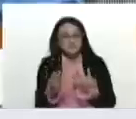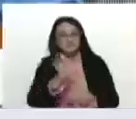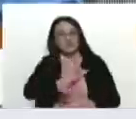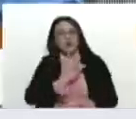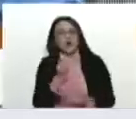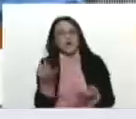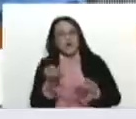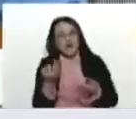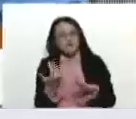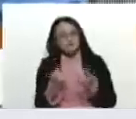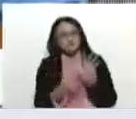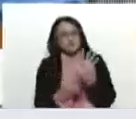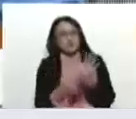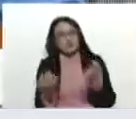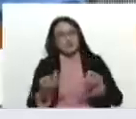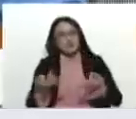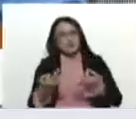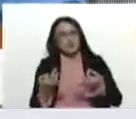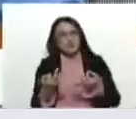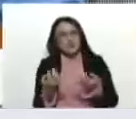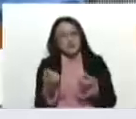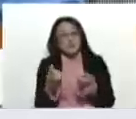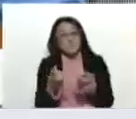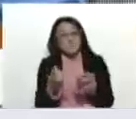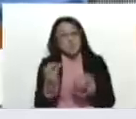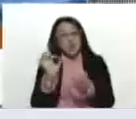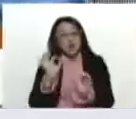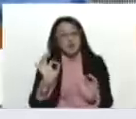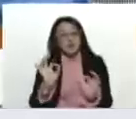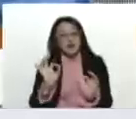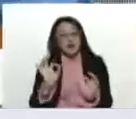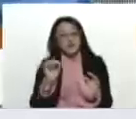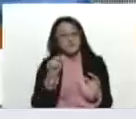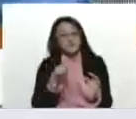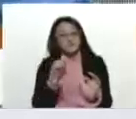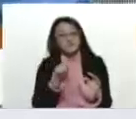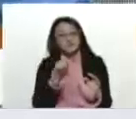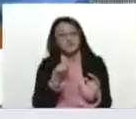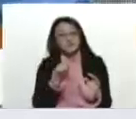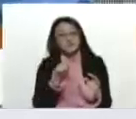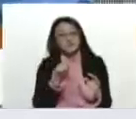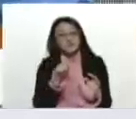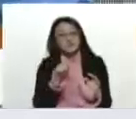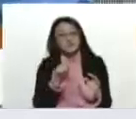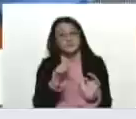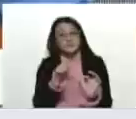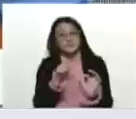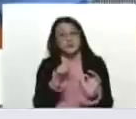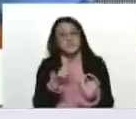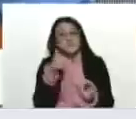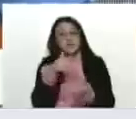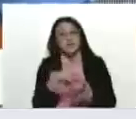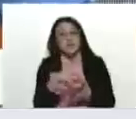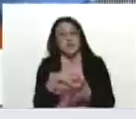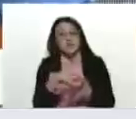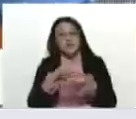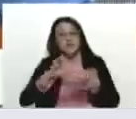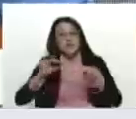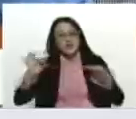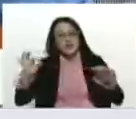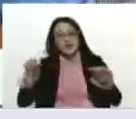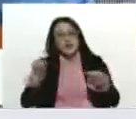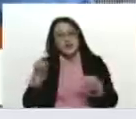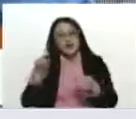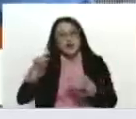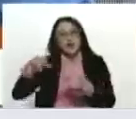más que superado y demostrado no la moneda yo le decía el talón de El eslabón más débil de la cadena en el